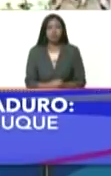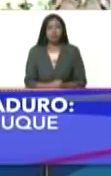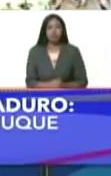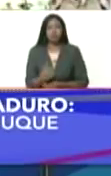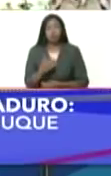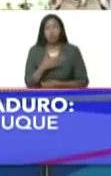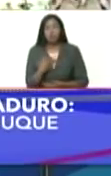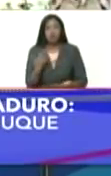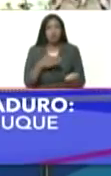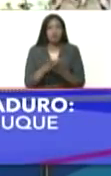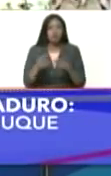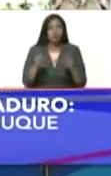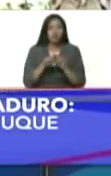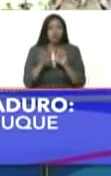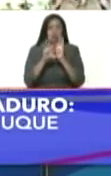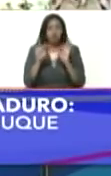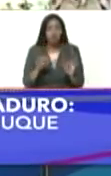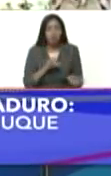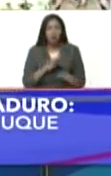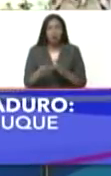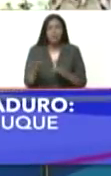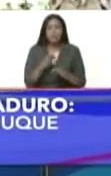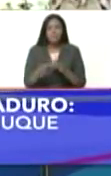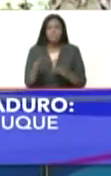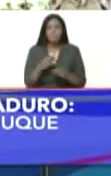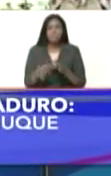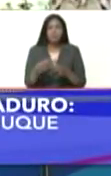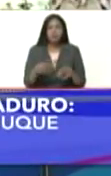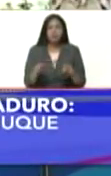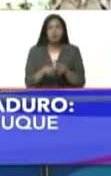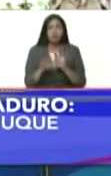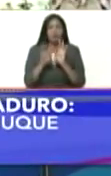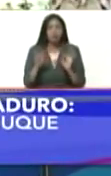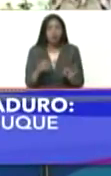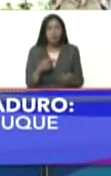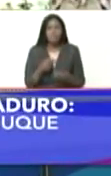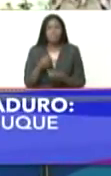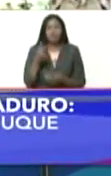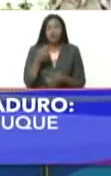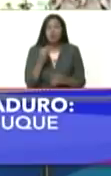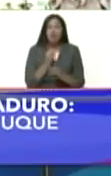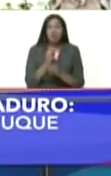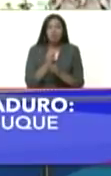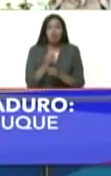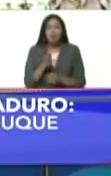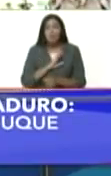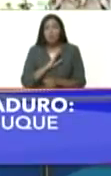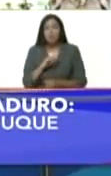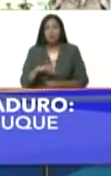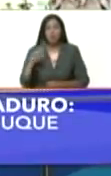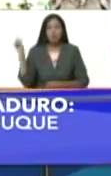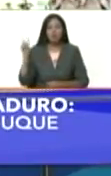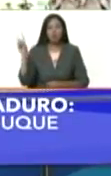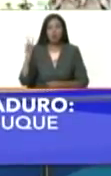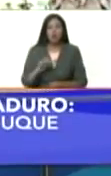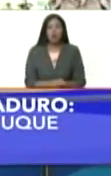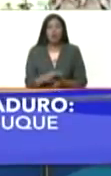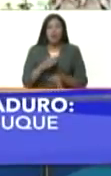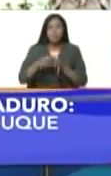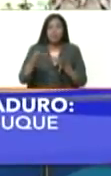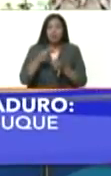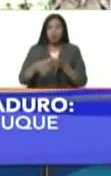quiero garantizarlo con el petro, que es la criptomoneda, la moneda digital de Venezuela. El